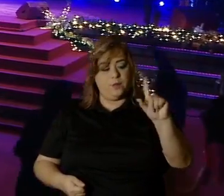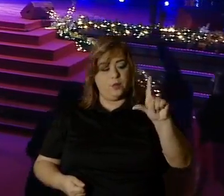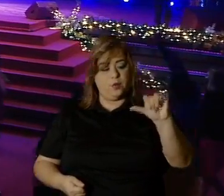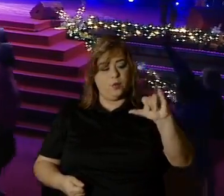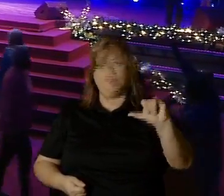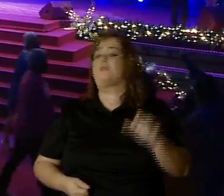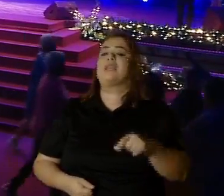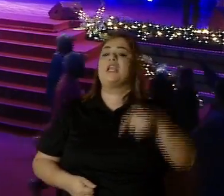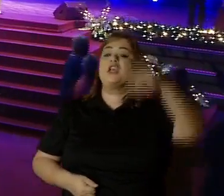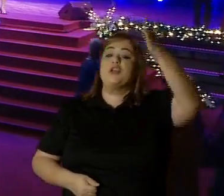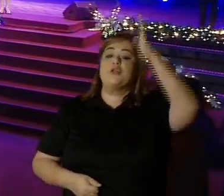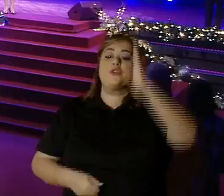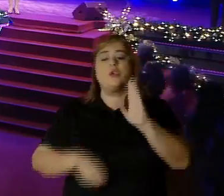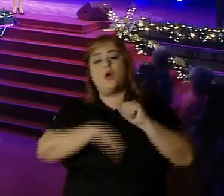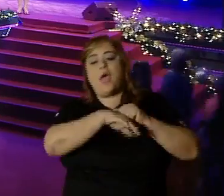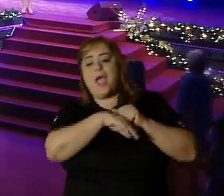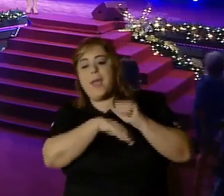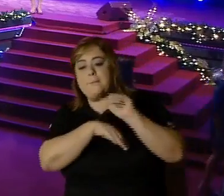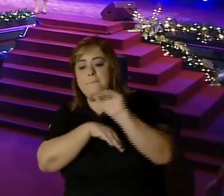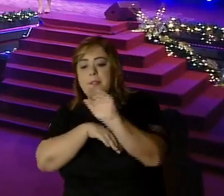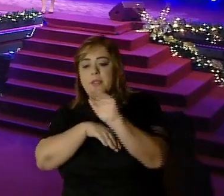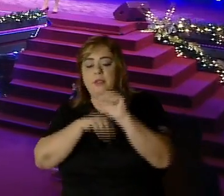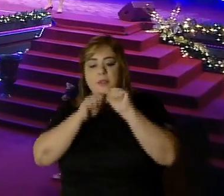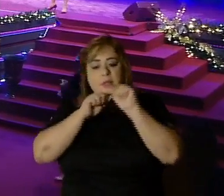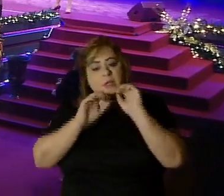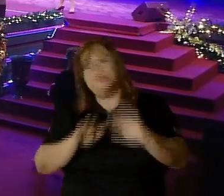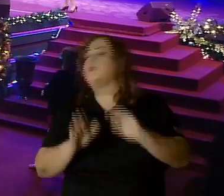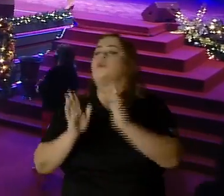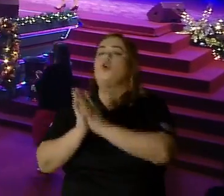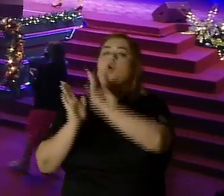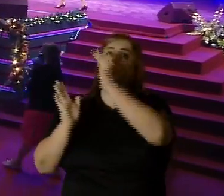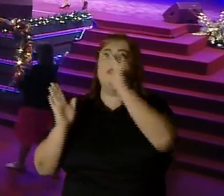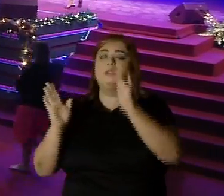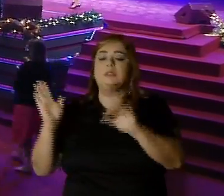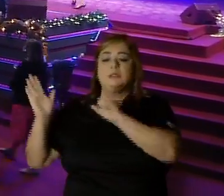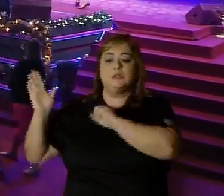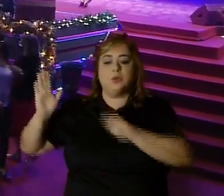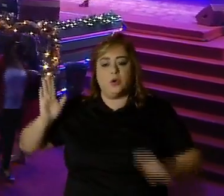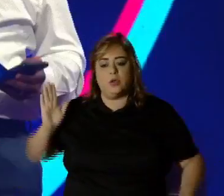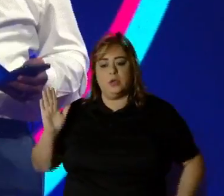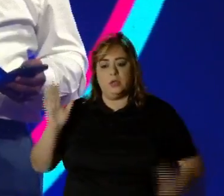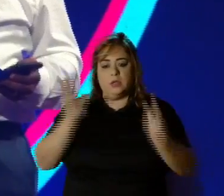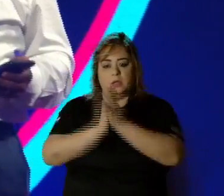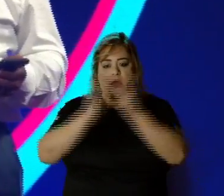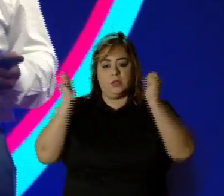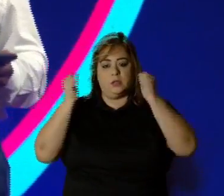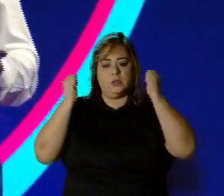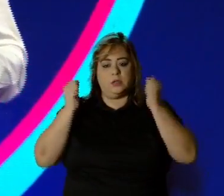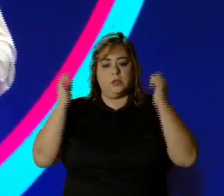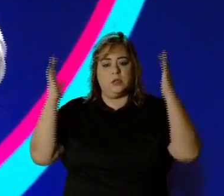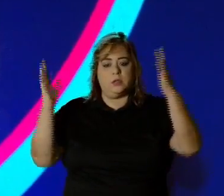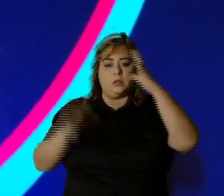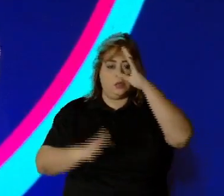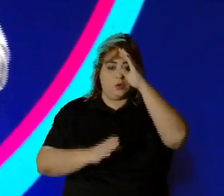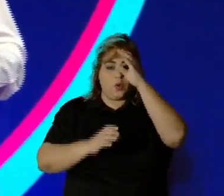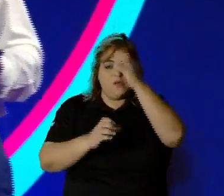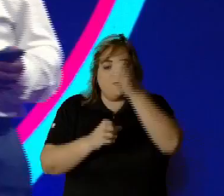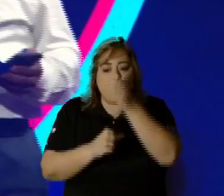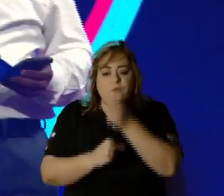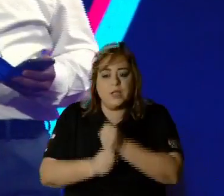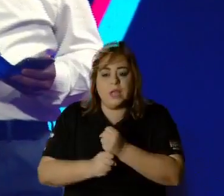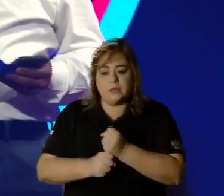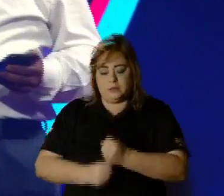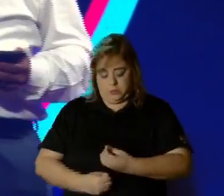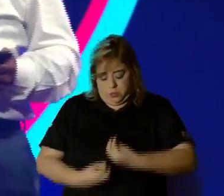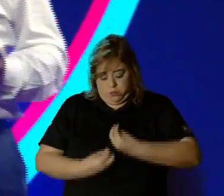envía bendición. Gloria al Señor, aleluya. Confiando, seguimos trayendo nuestras